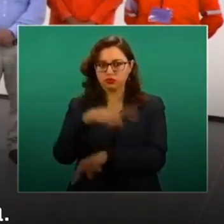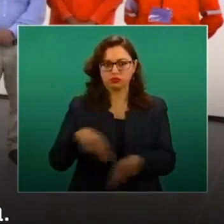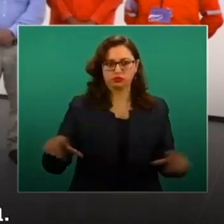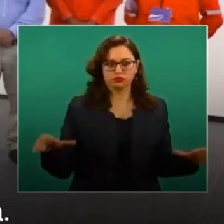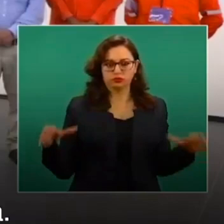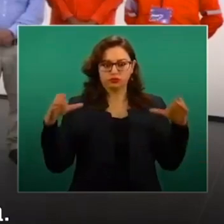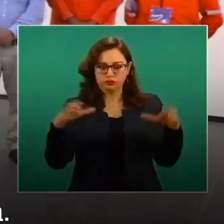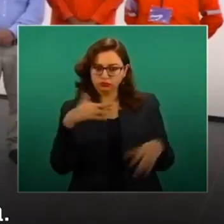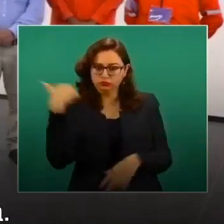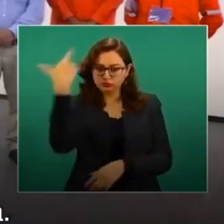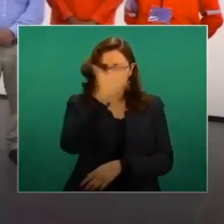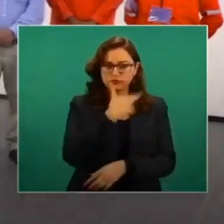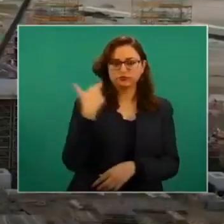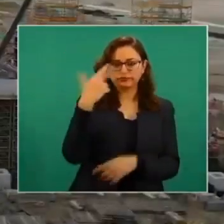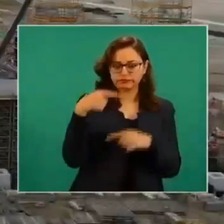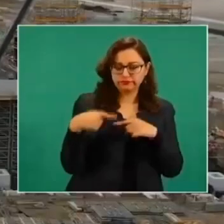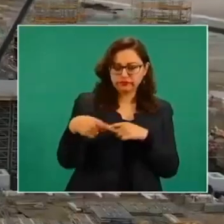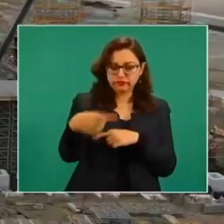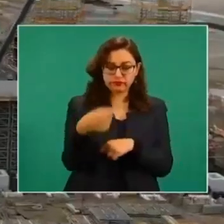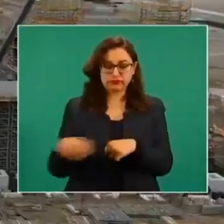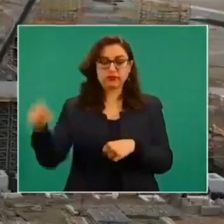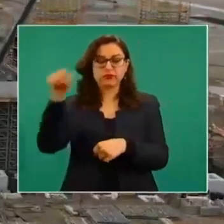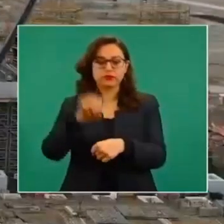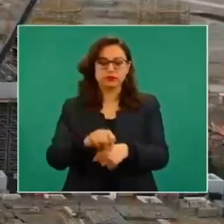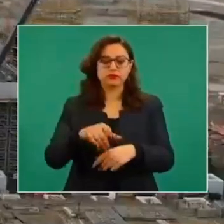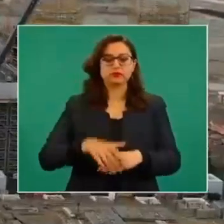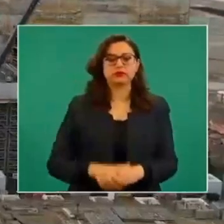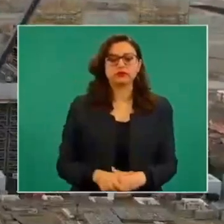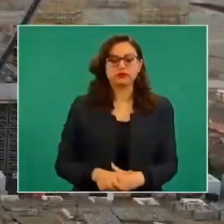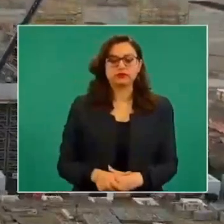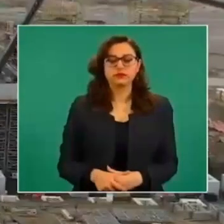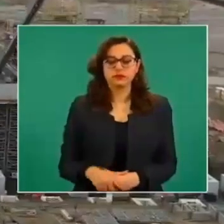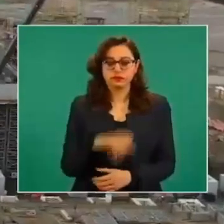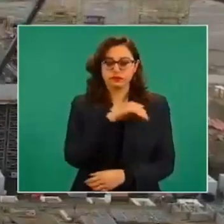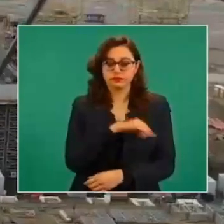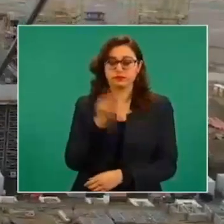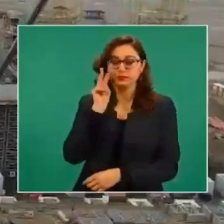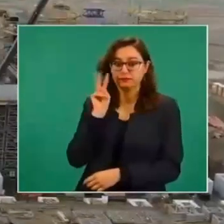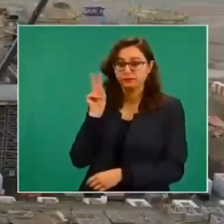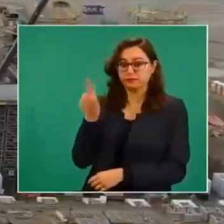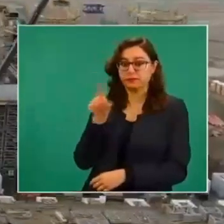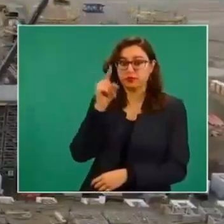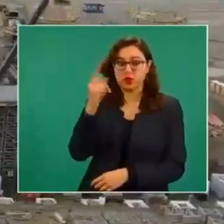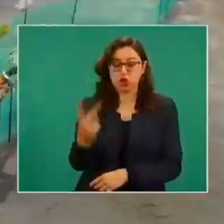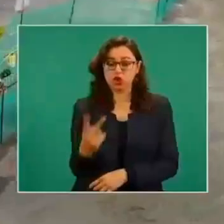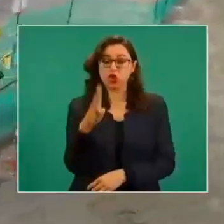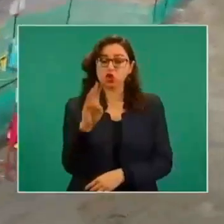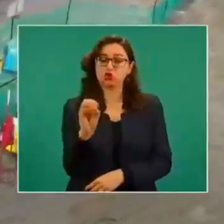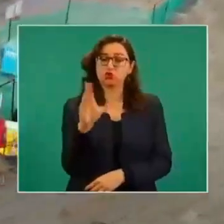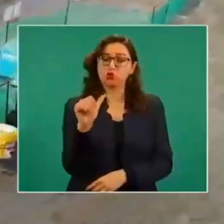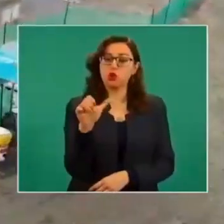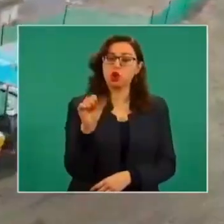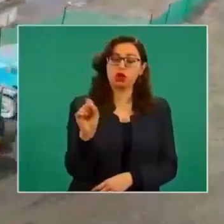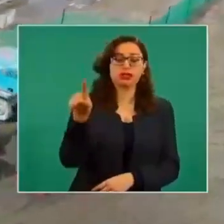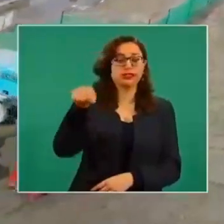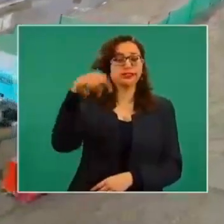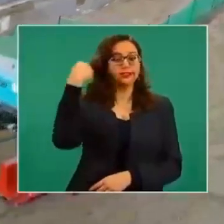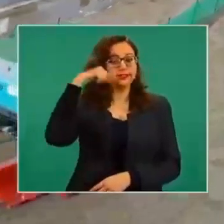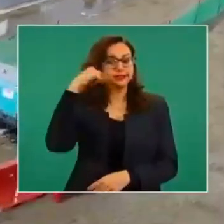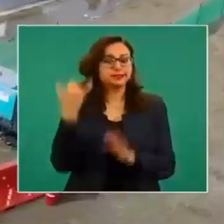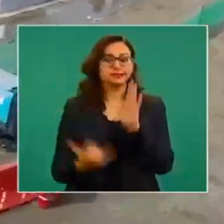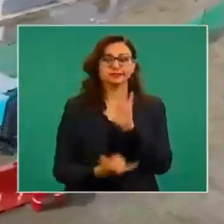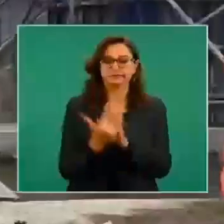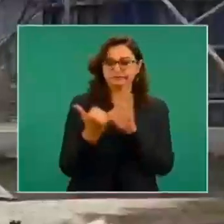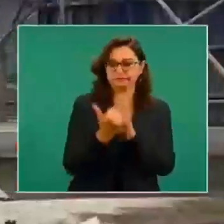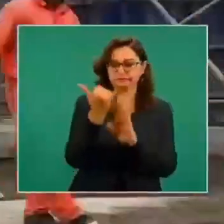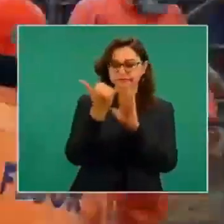el reporte de esta semana. Avance en los trabajos de construcción de la refinería de Dos Bocas. Las cimentaciones superficiales en los diversos